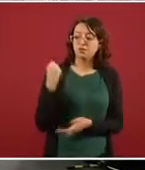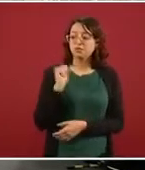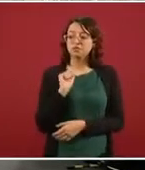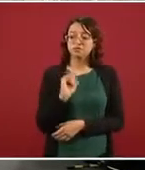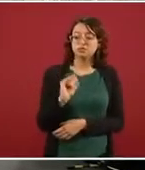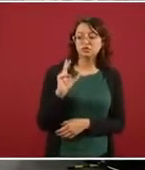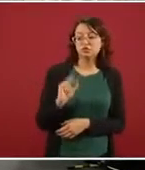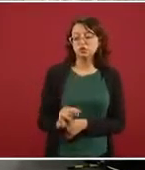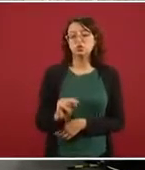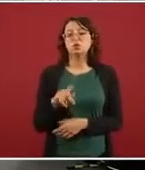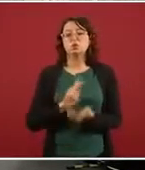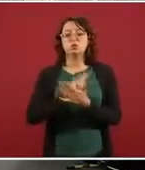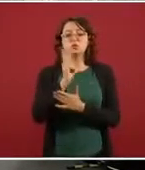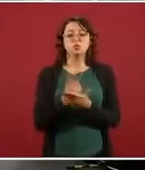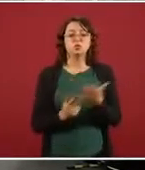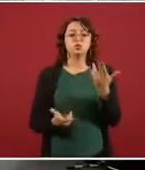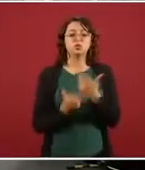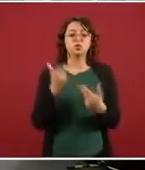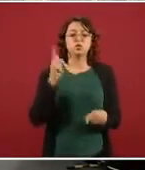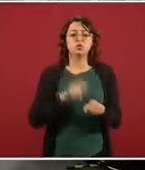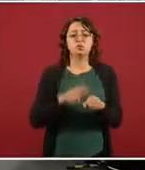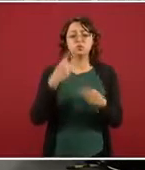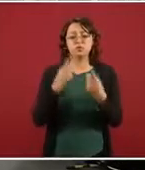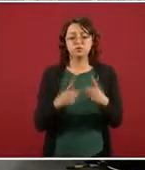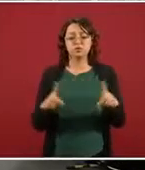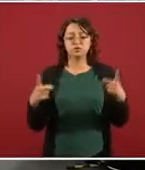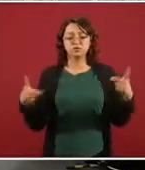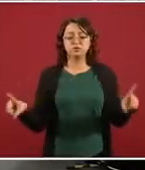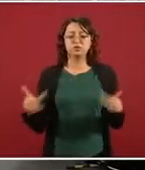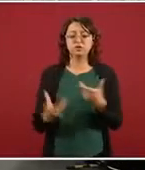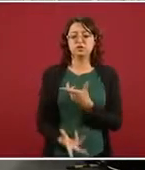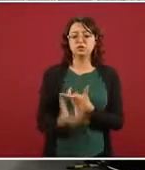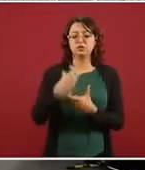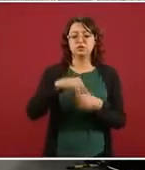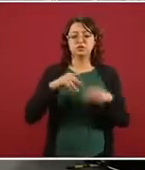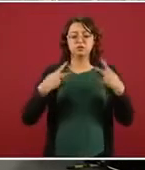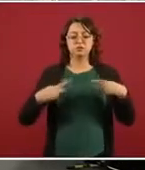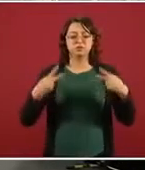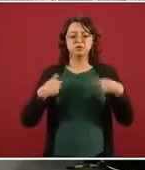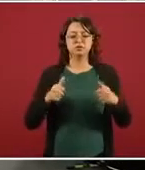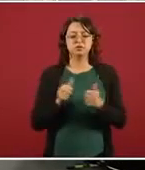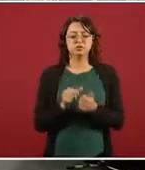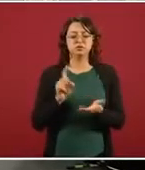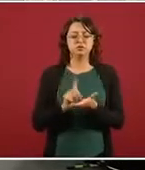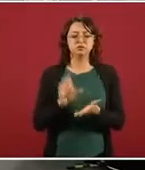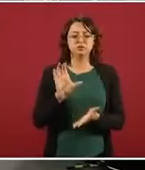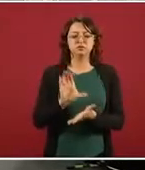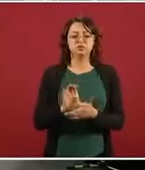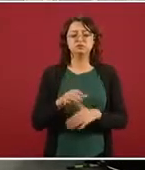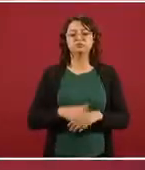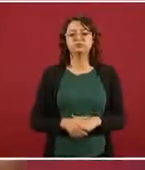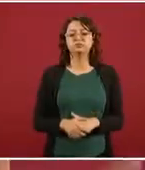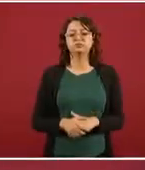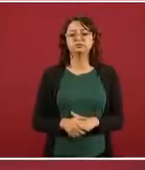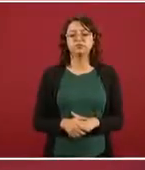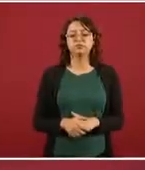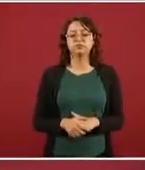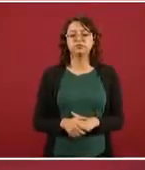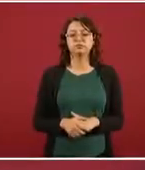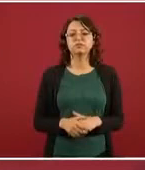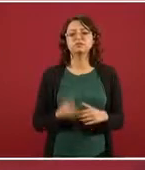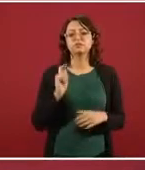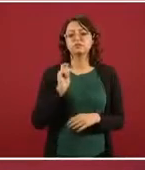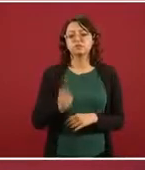visto bueno. El Programa Nacional para el Desarrollo y la Inclusión de las Personas con Discapacidad, que es esta visión